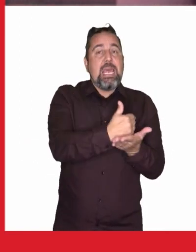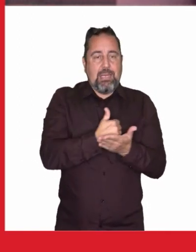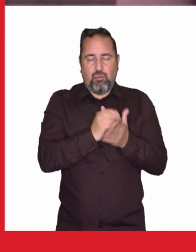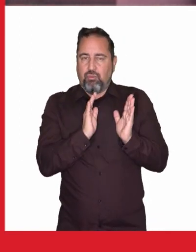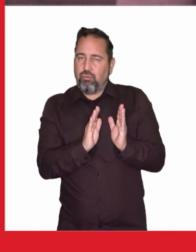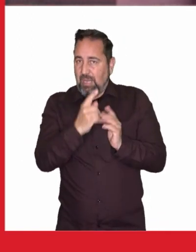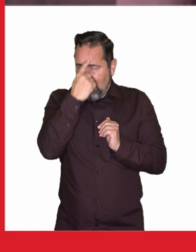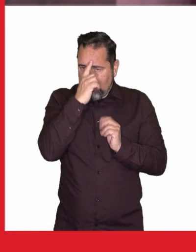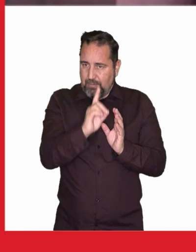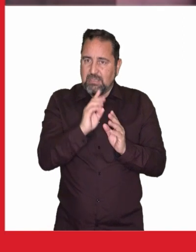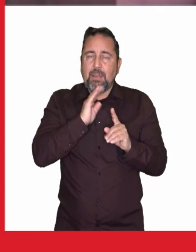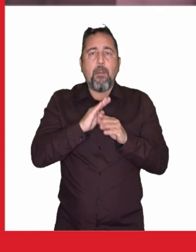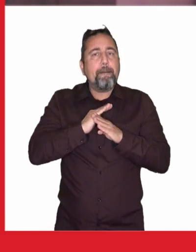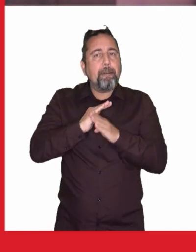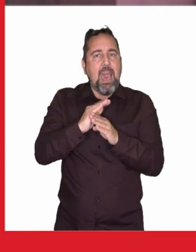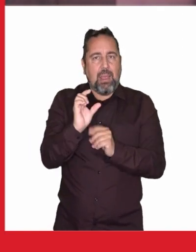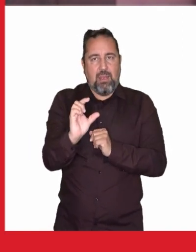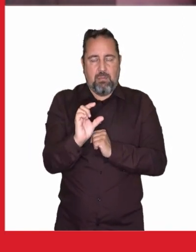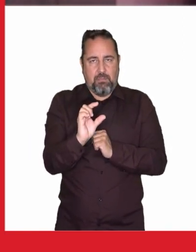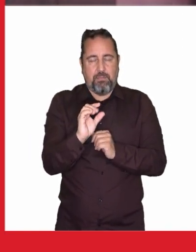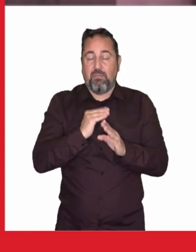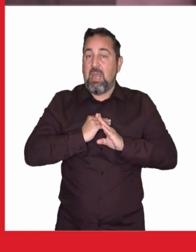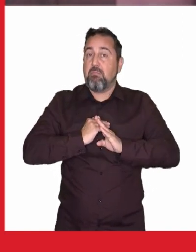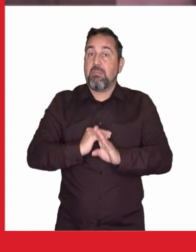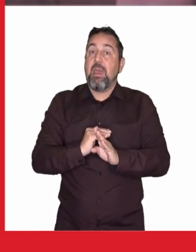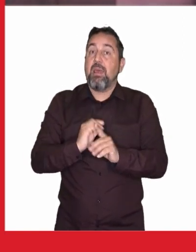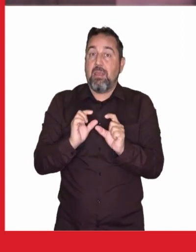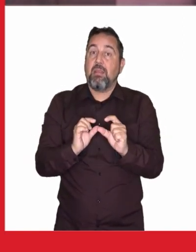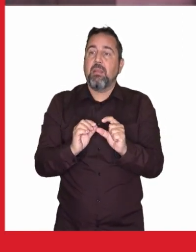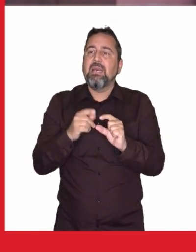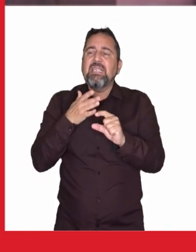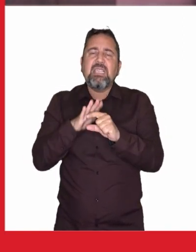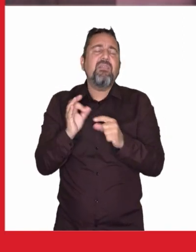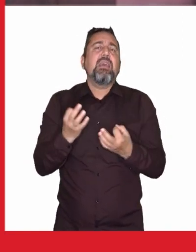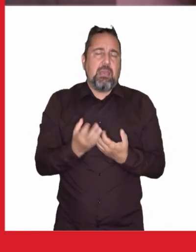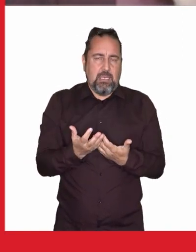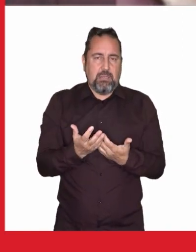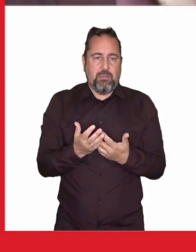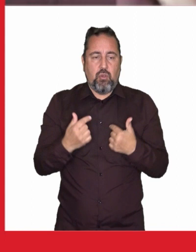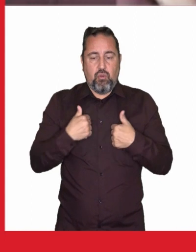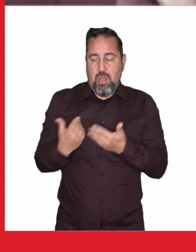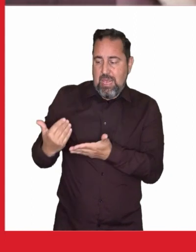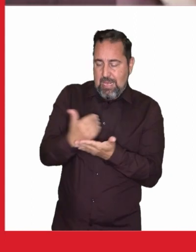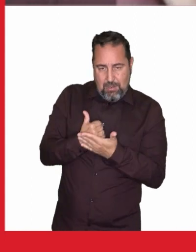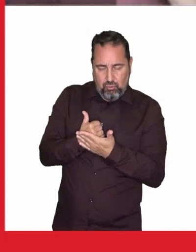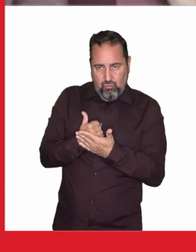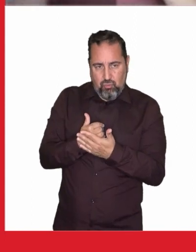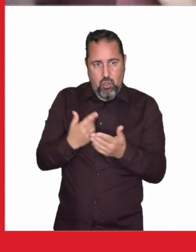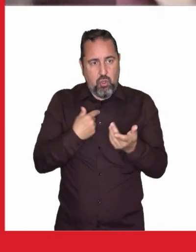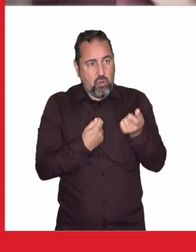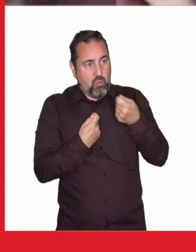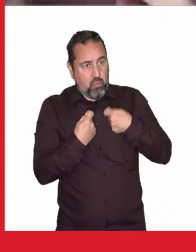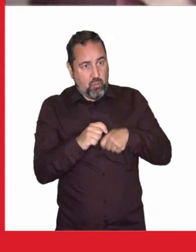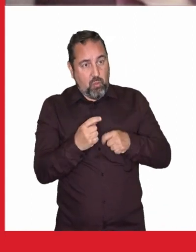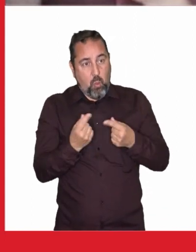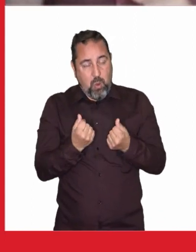una cuestión fundamental cuando estéis pensando en los ingresos es tener en cuenta el margen. ¿Vale? Y ese margen es la